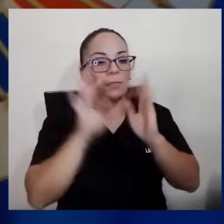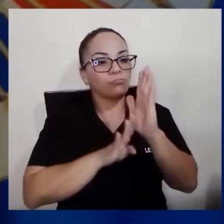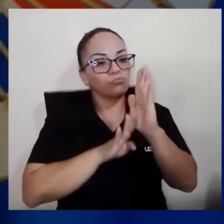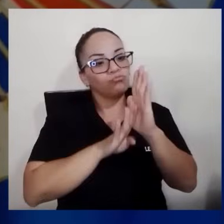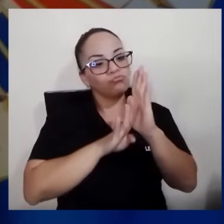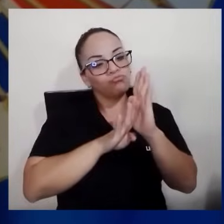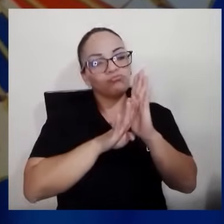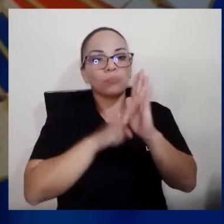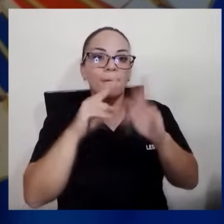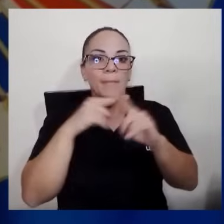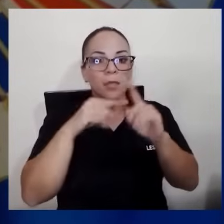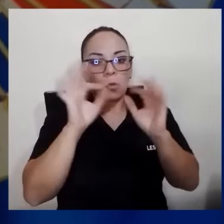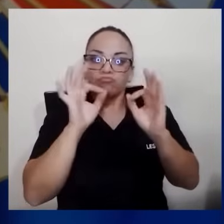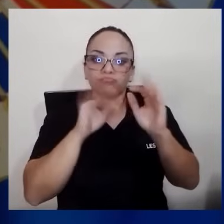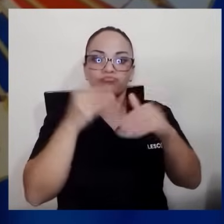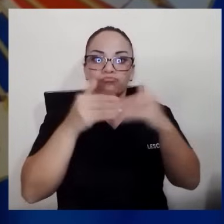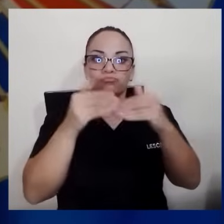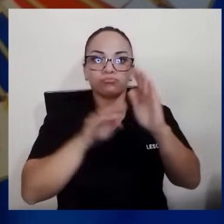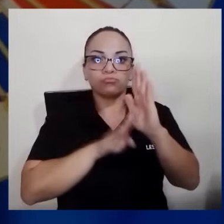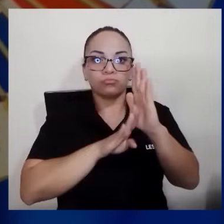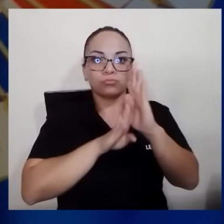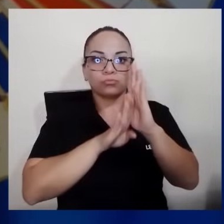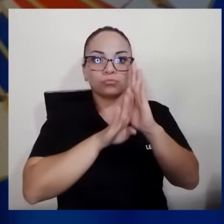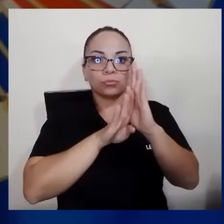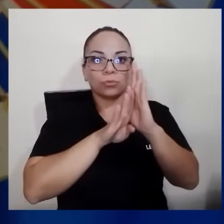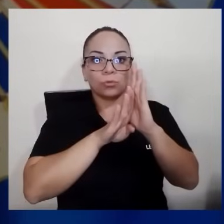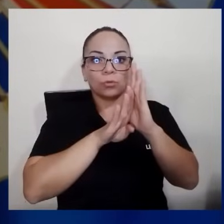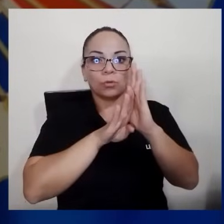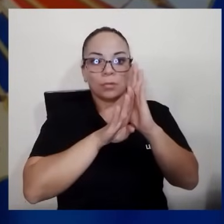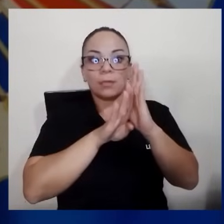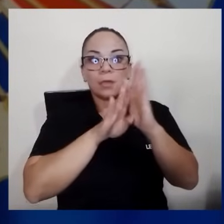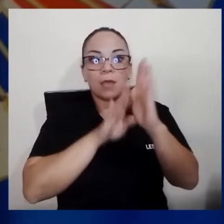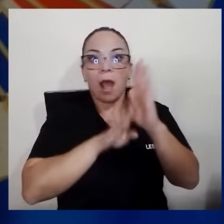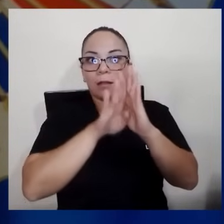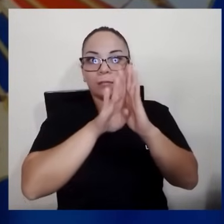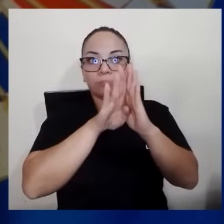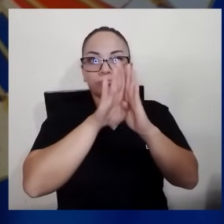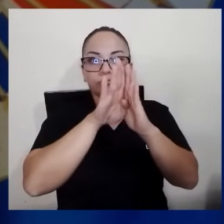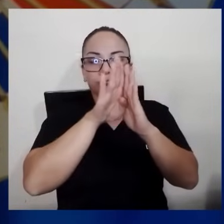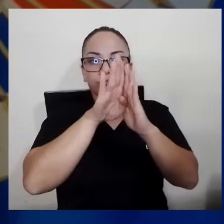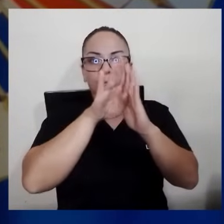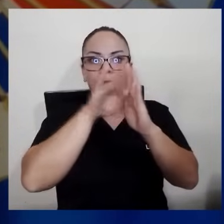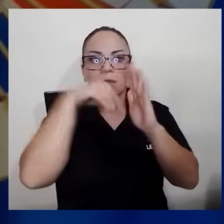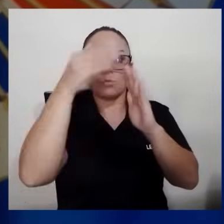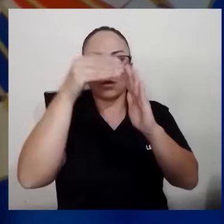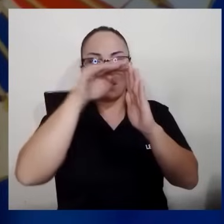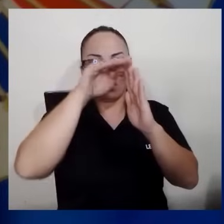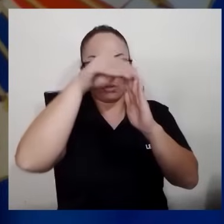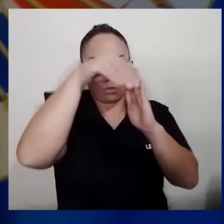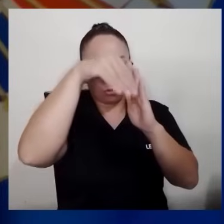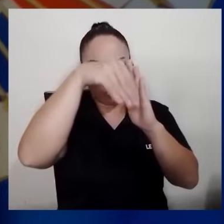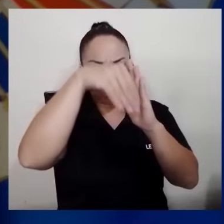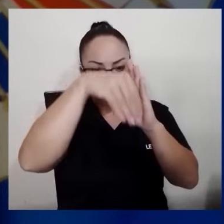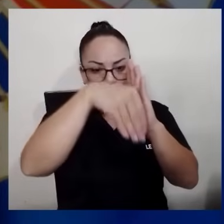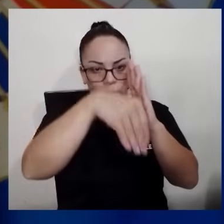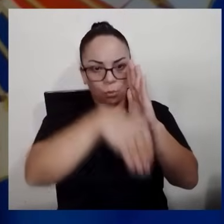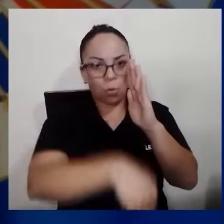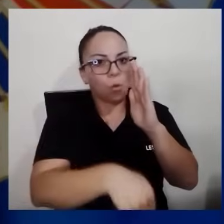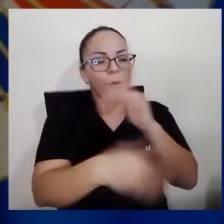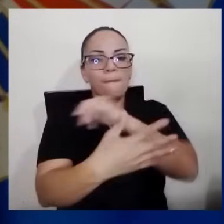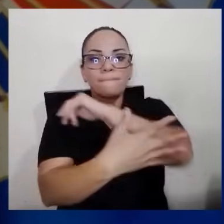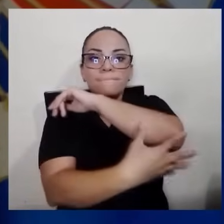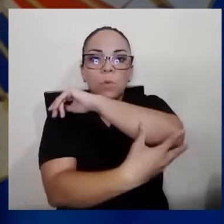por y no solo a eso renta alta y que cayeron de nuevo a niveles de pobreza y